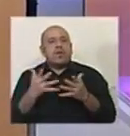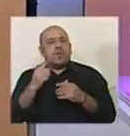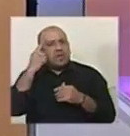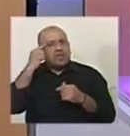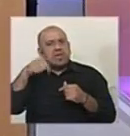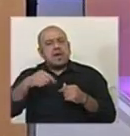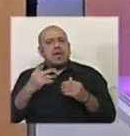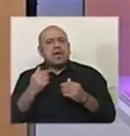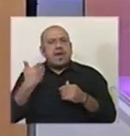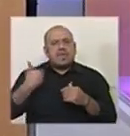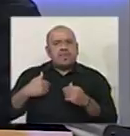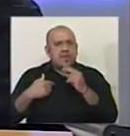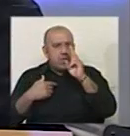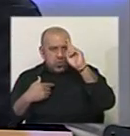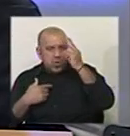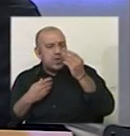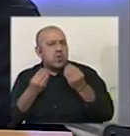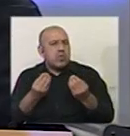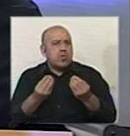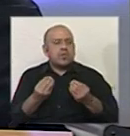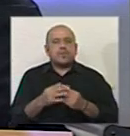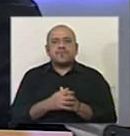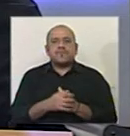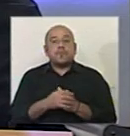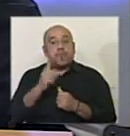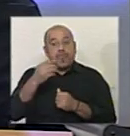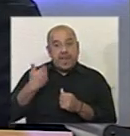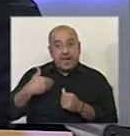de la Plata después del G20. Bueno, en particular Argentina